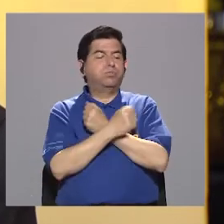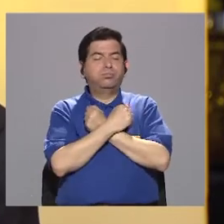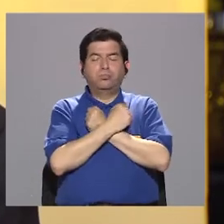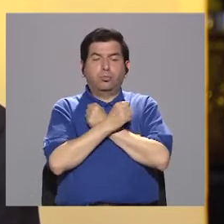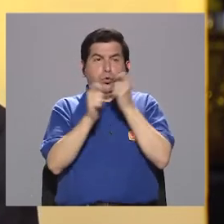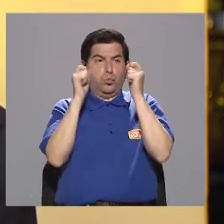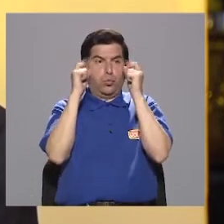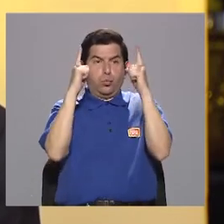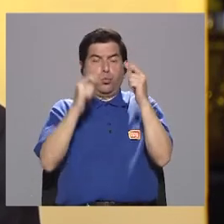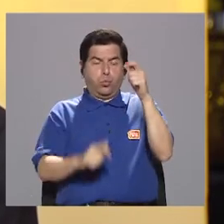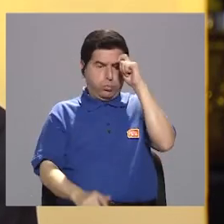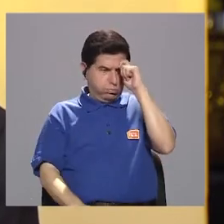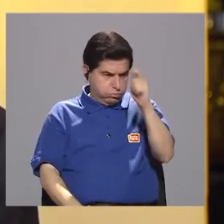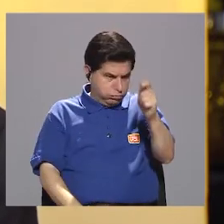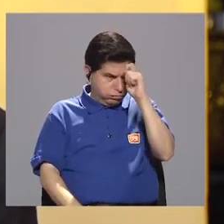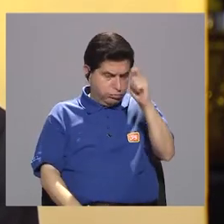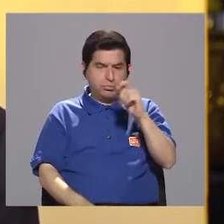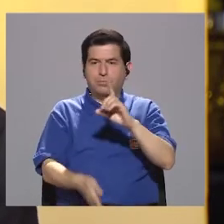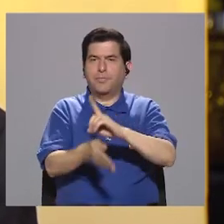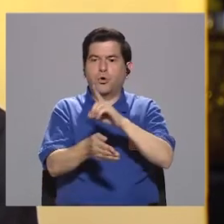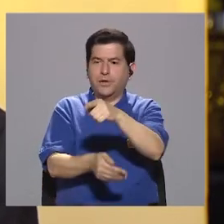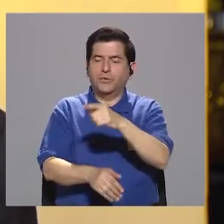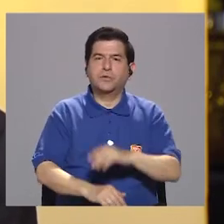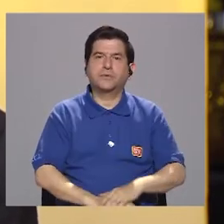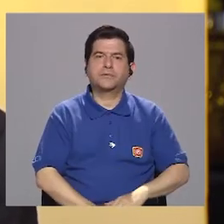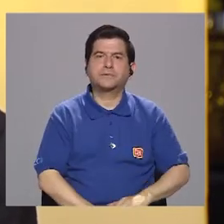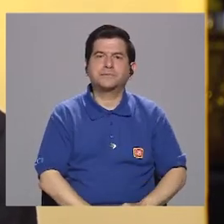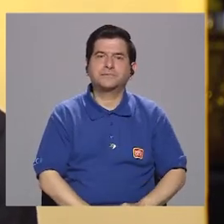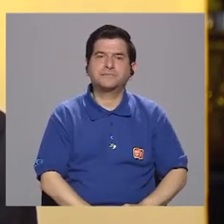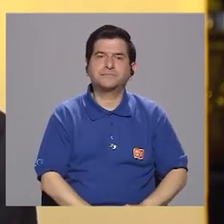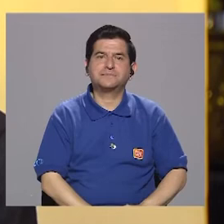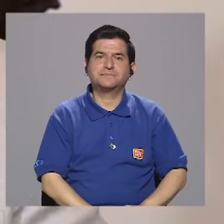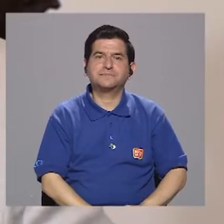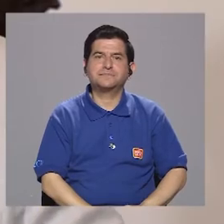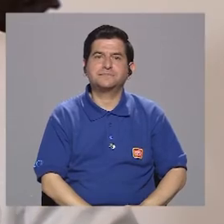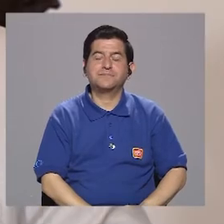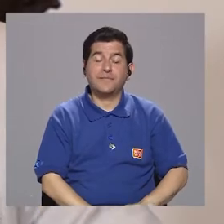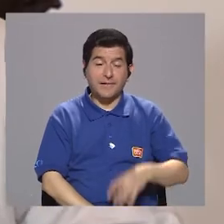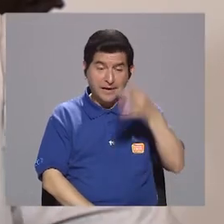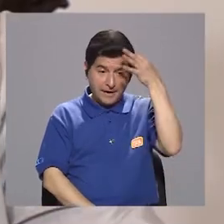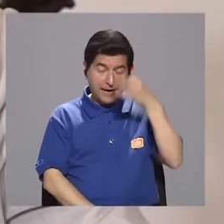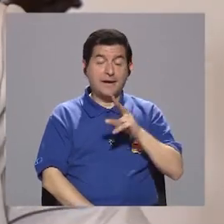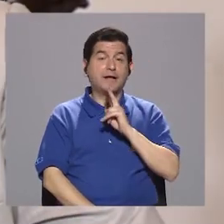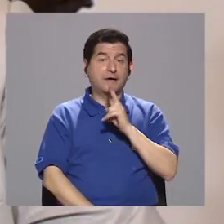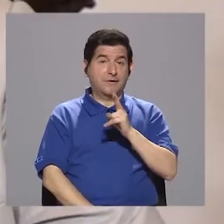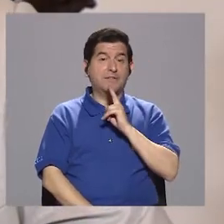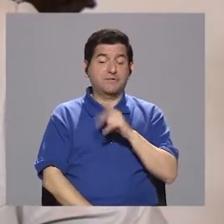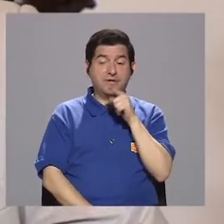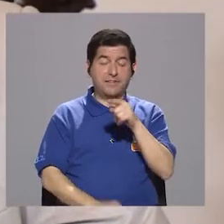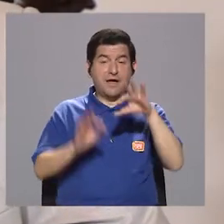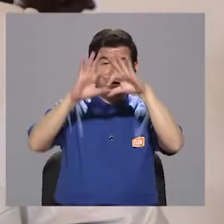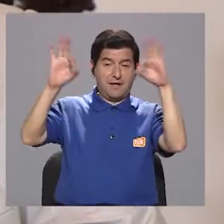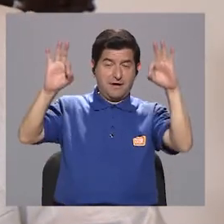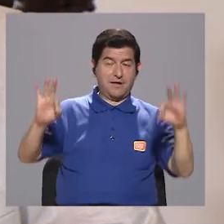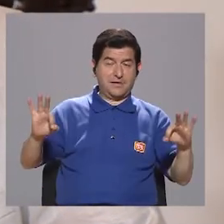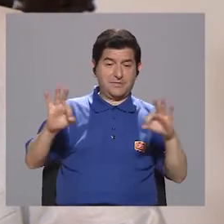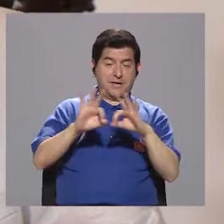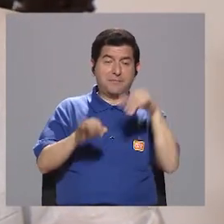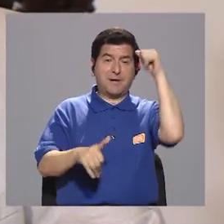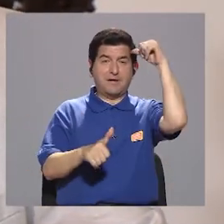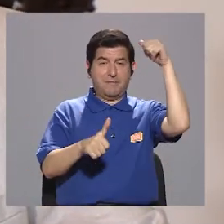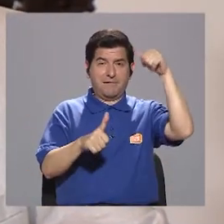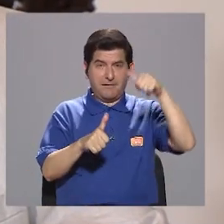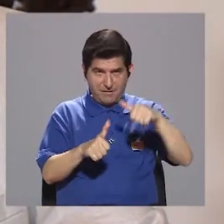cariño y admiración por el doctor. Qué lindo. Bueno, creo que verdaderamente esa imagen y esos